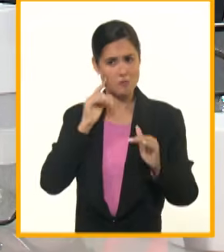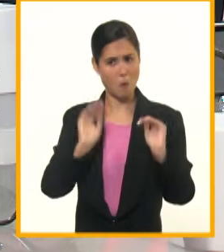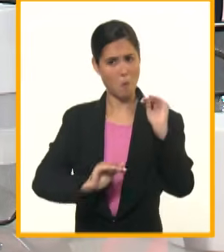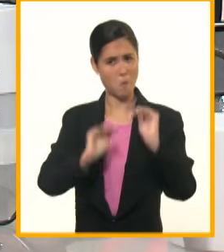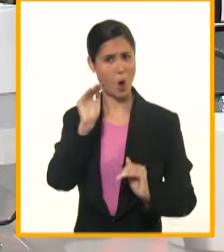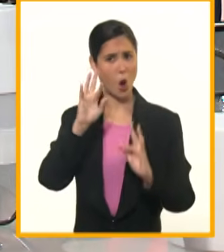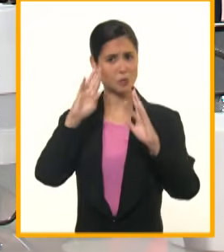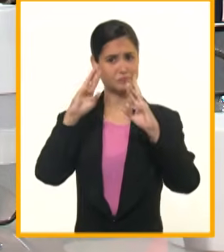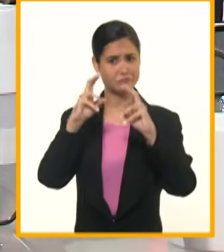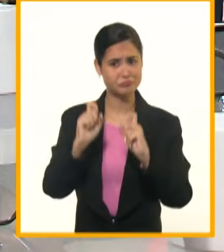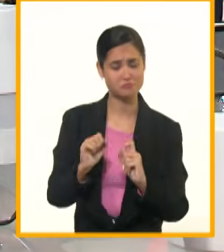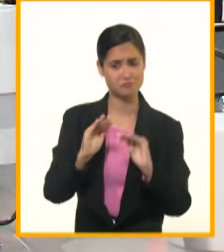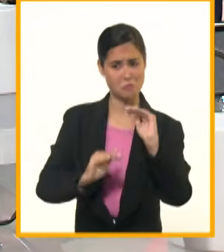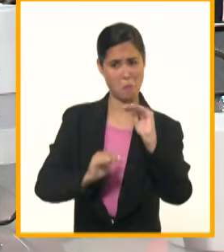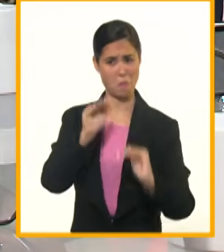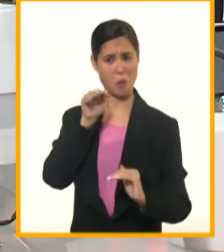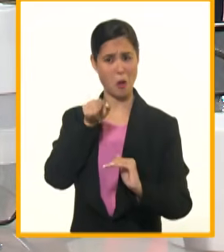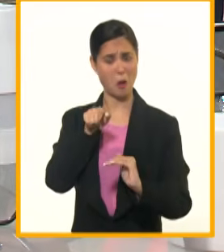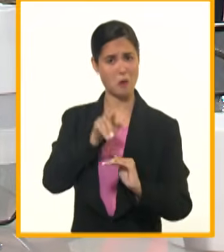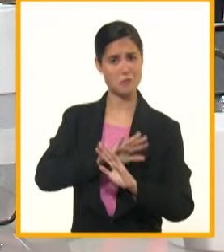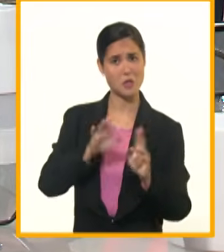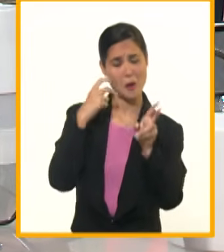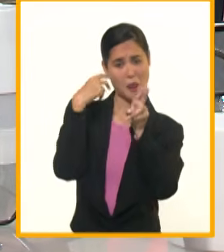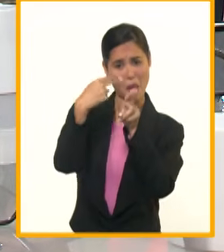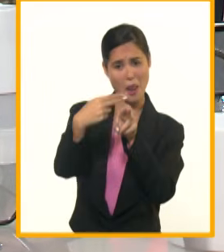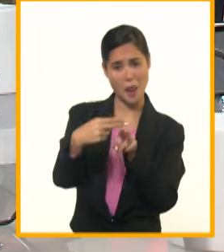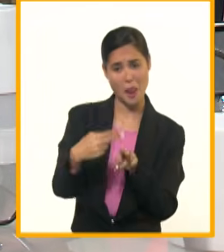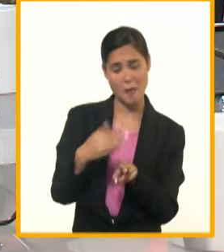balanza en financiera.